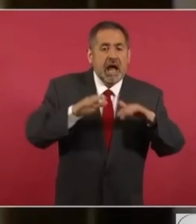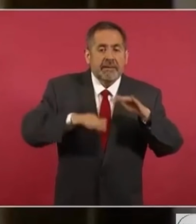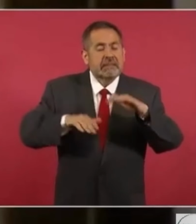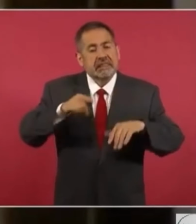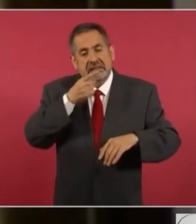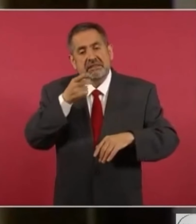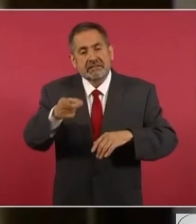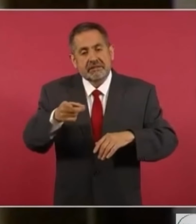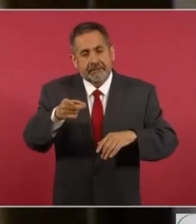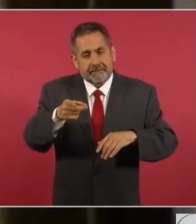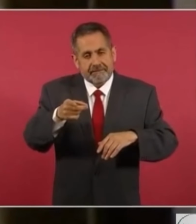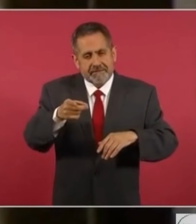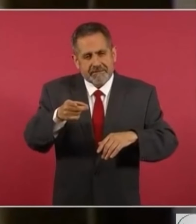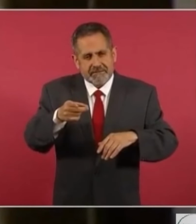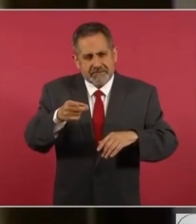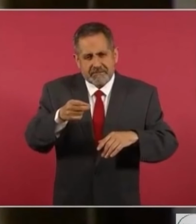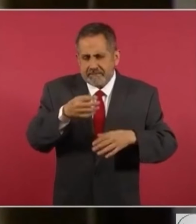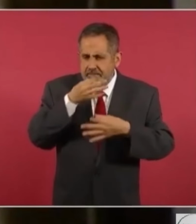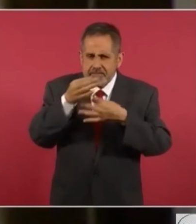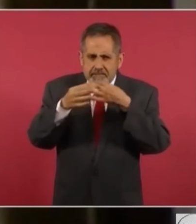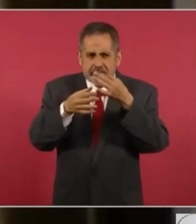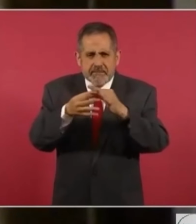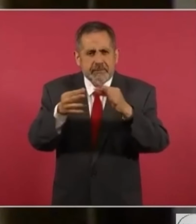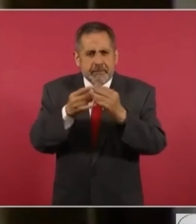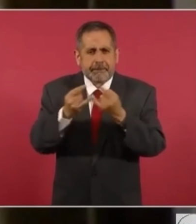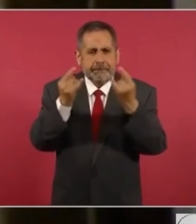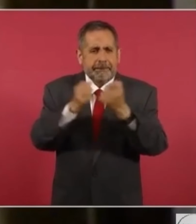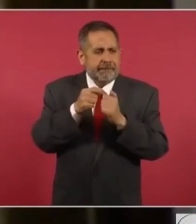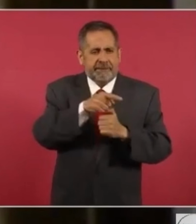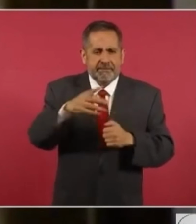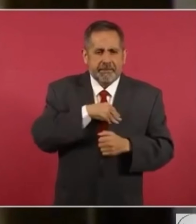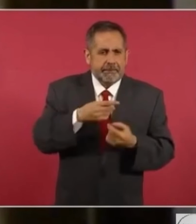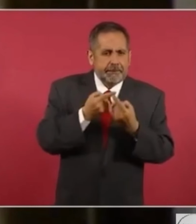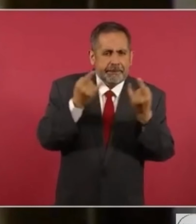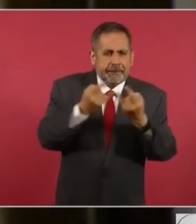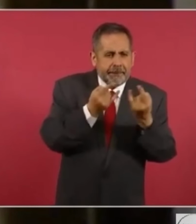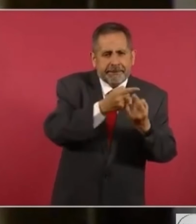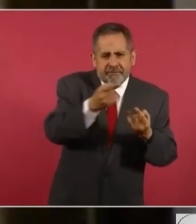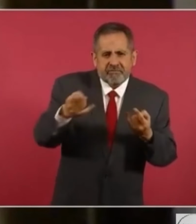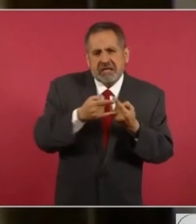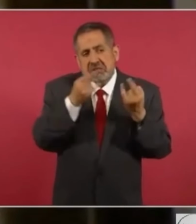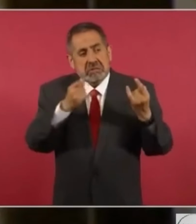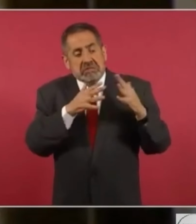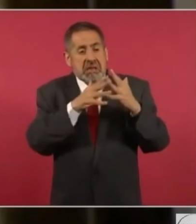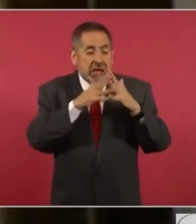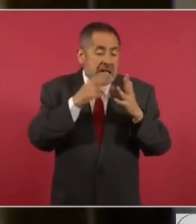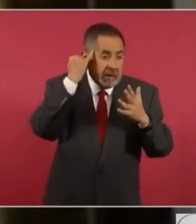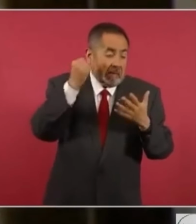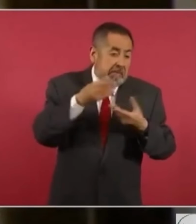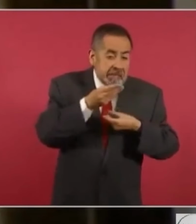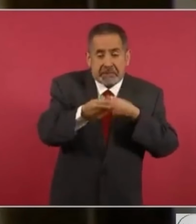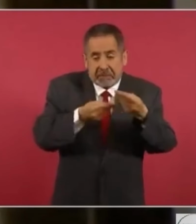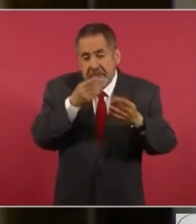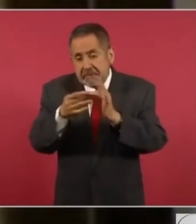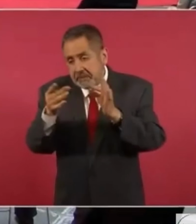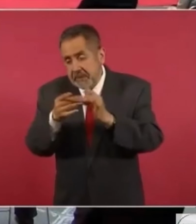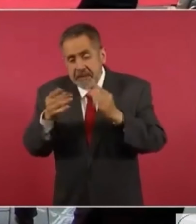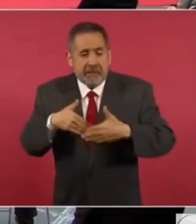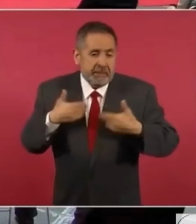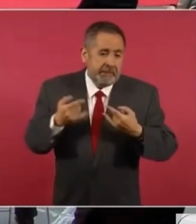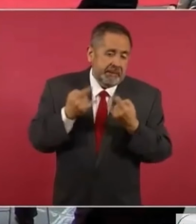ocasiones compartía historias con sus hijos. Historias de la guerra, me quiero imaginar, y